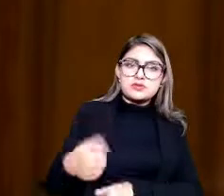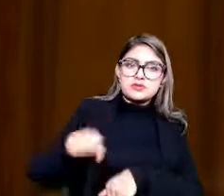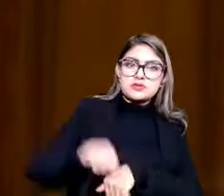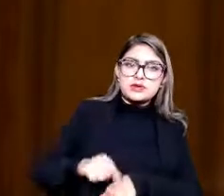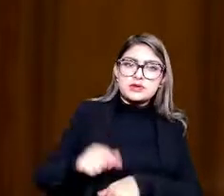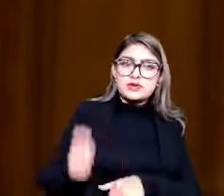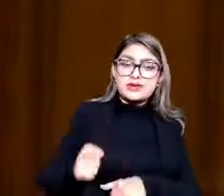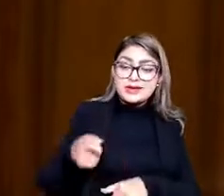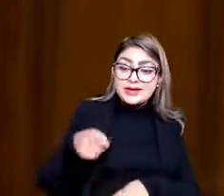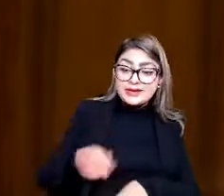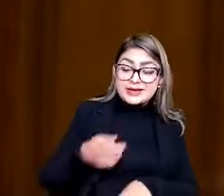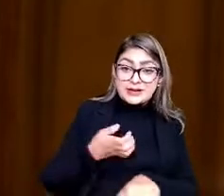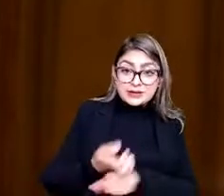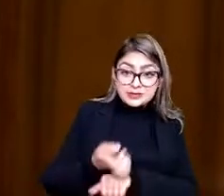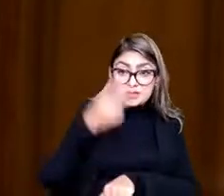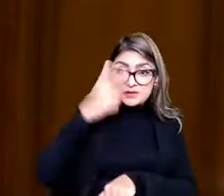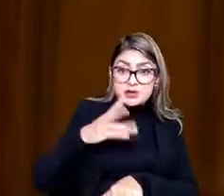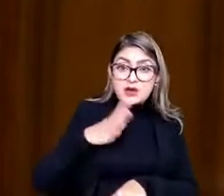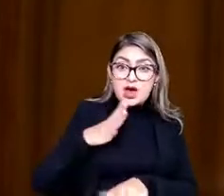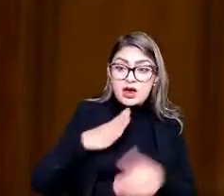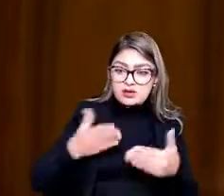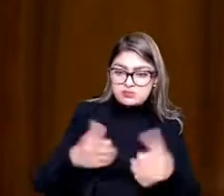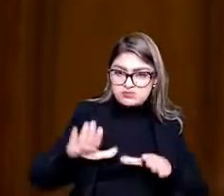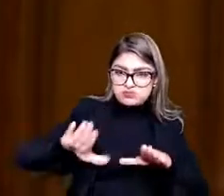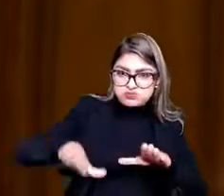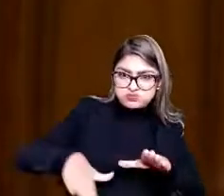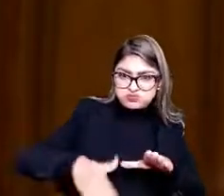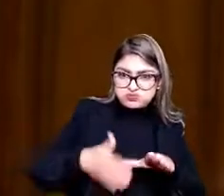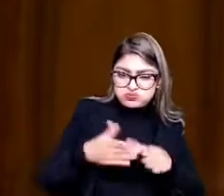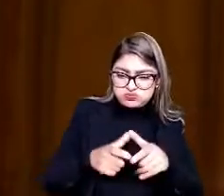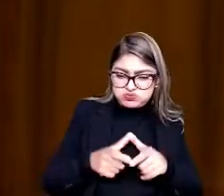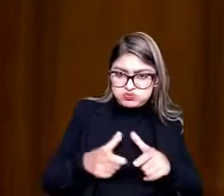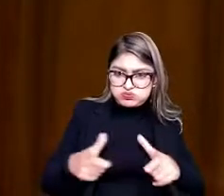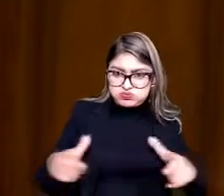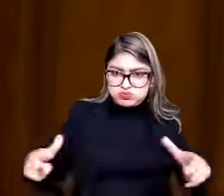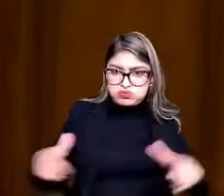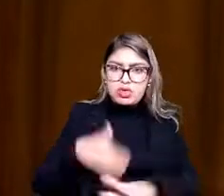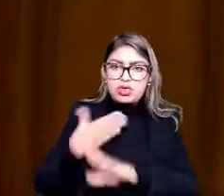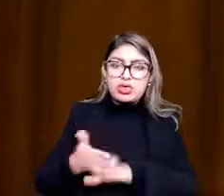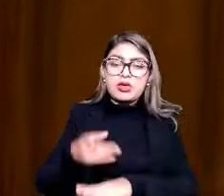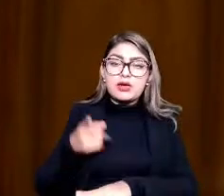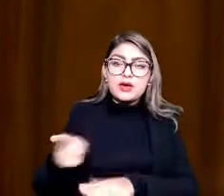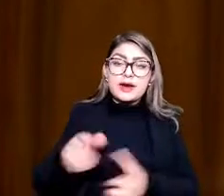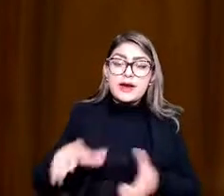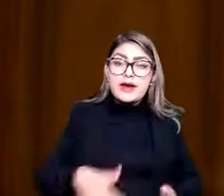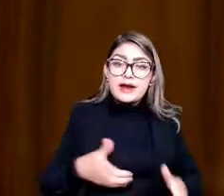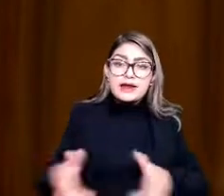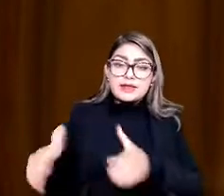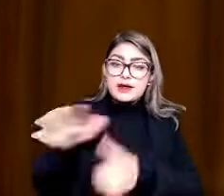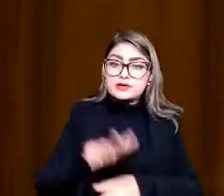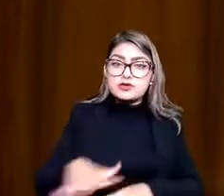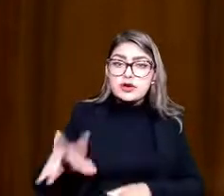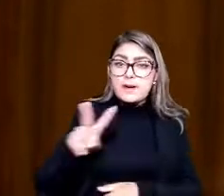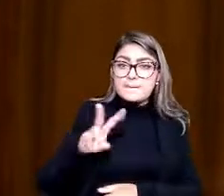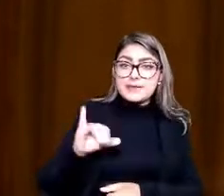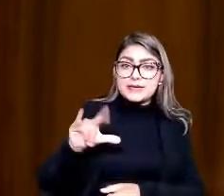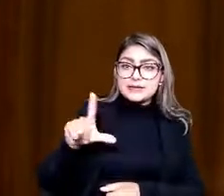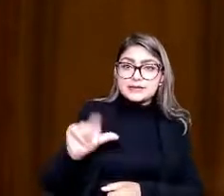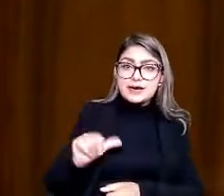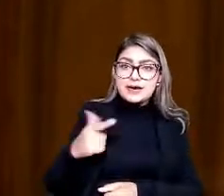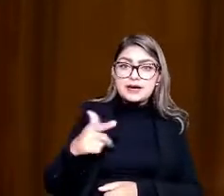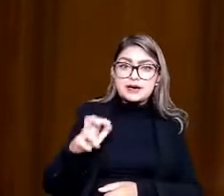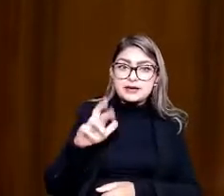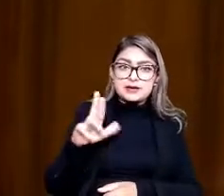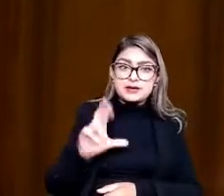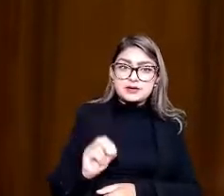estado, el cual dañó la carretera local en Villa Guerrero, cuestión que no solo vulneró